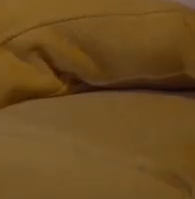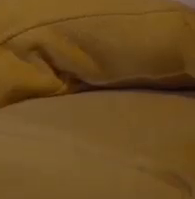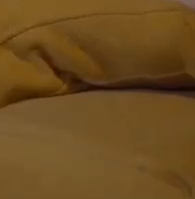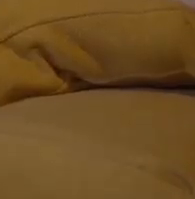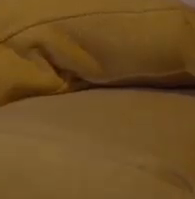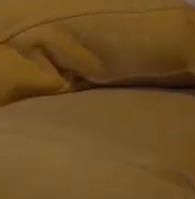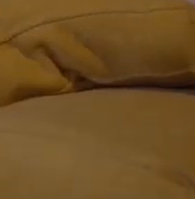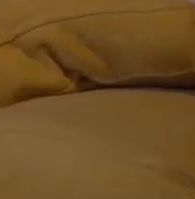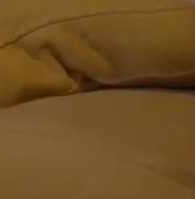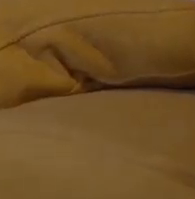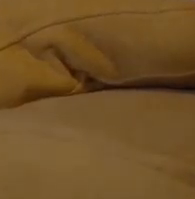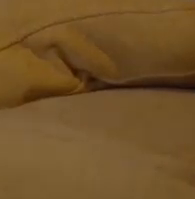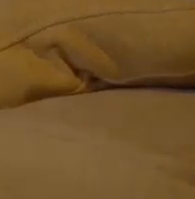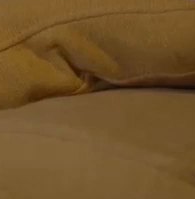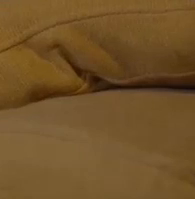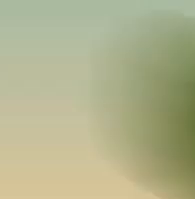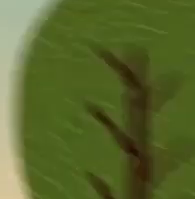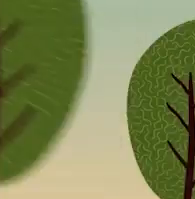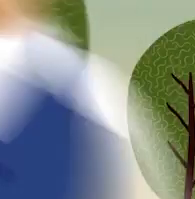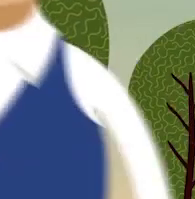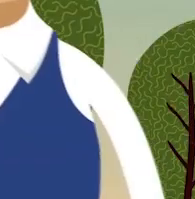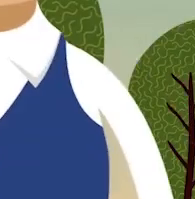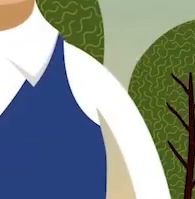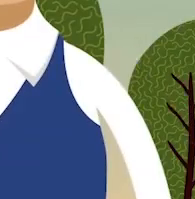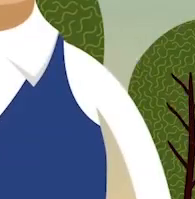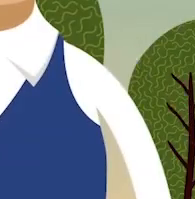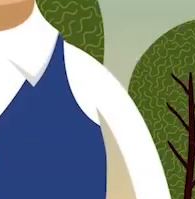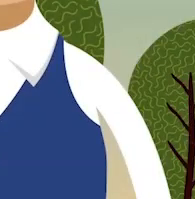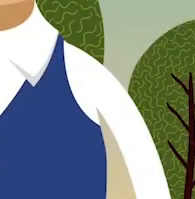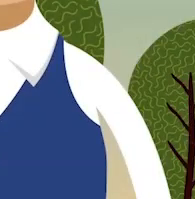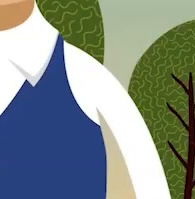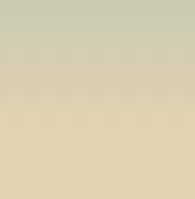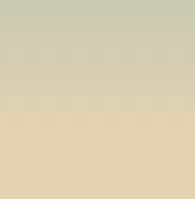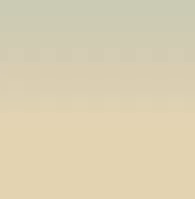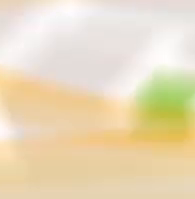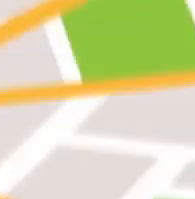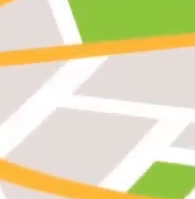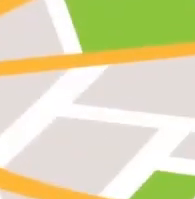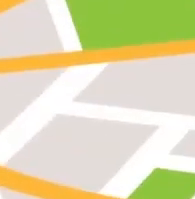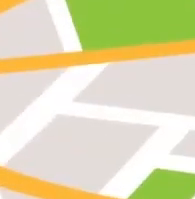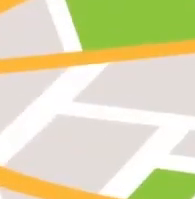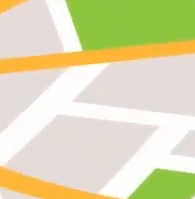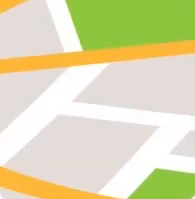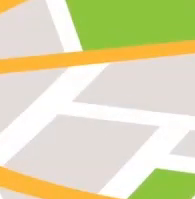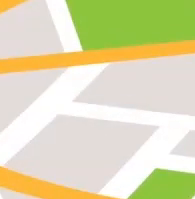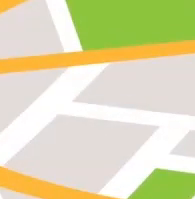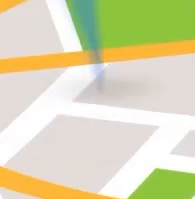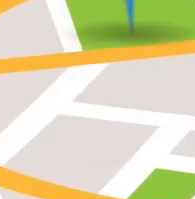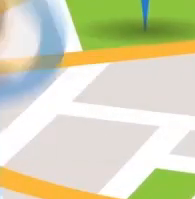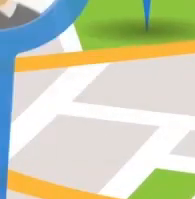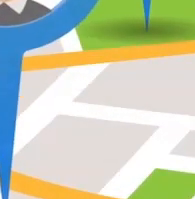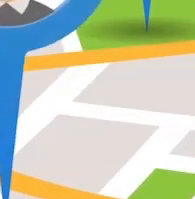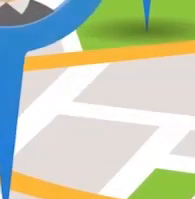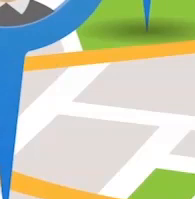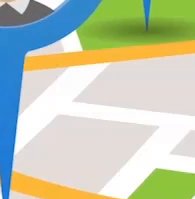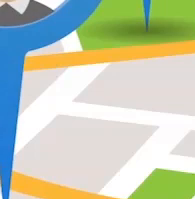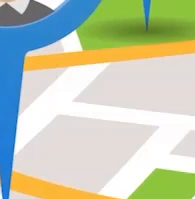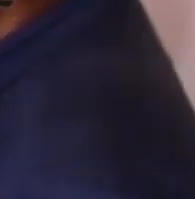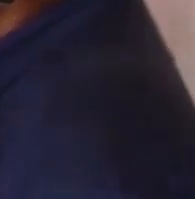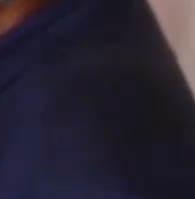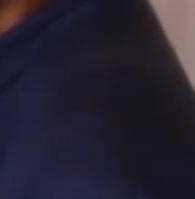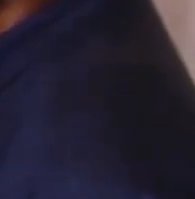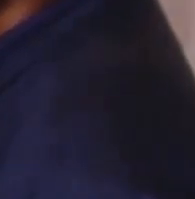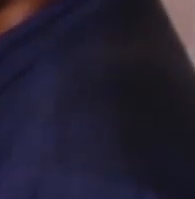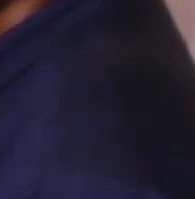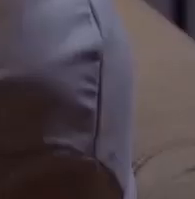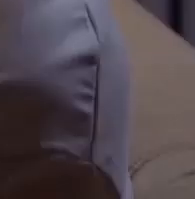¿Eres afiliado al cable operador Alfa TV Dorada? ¡Te tenemos buenas noticias! Abriremos nuestras dos sedes, en la zona centro y en el barrio Las Ferias